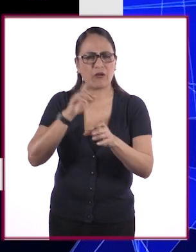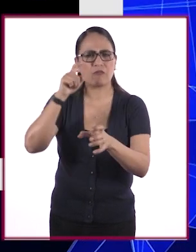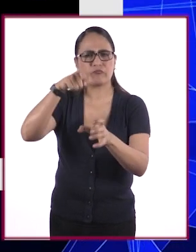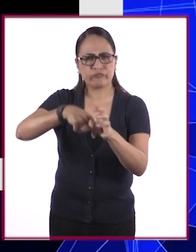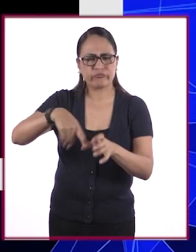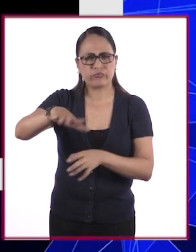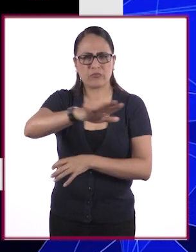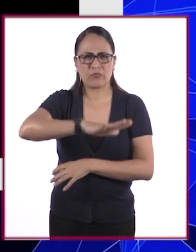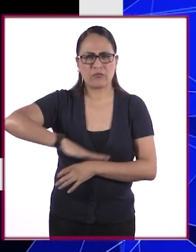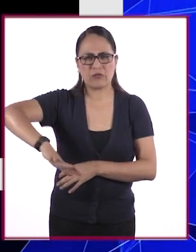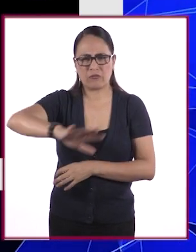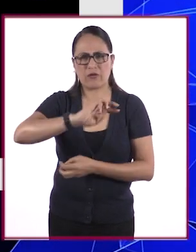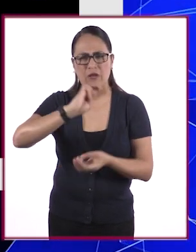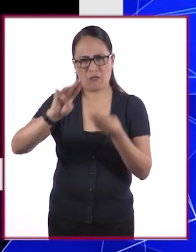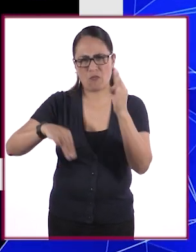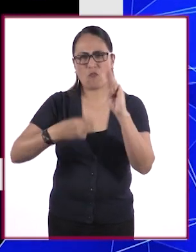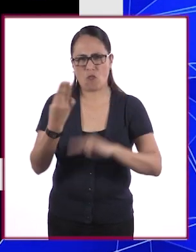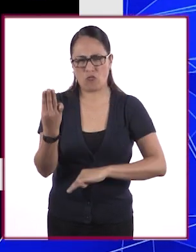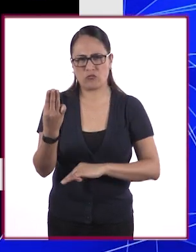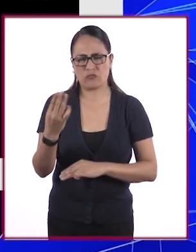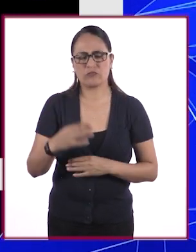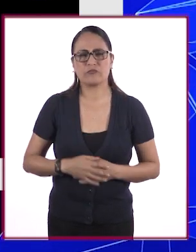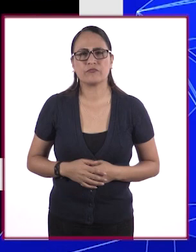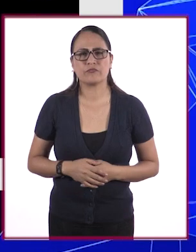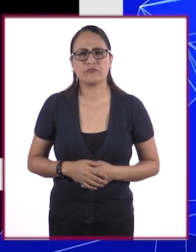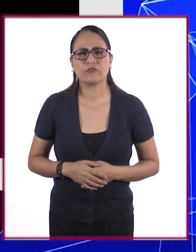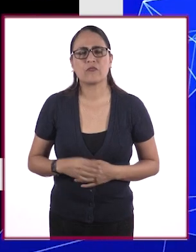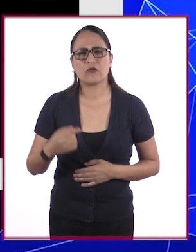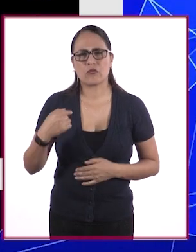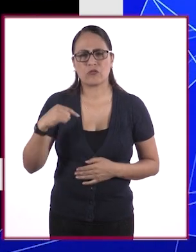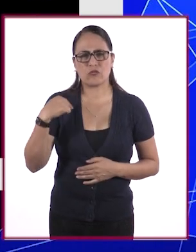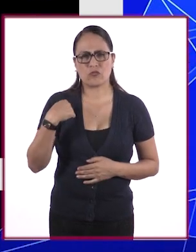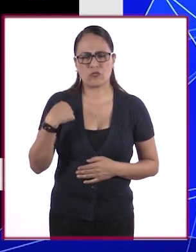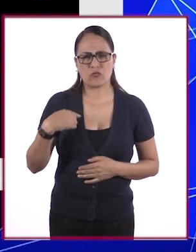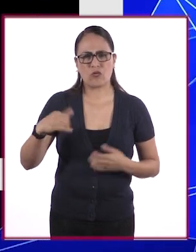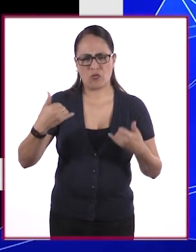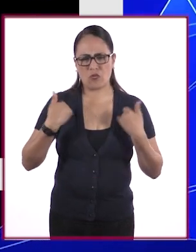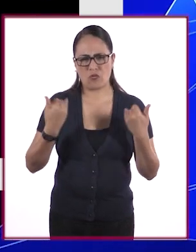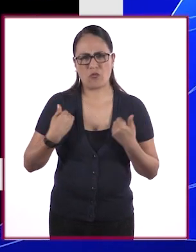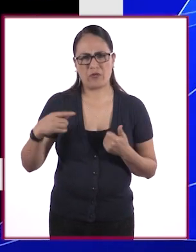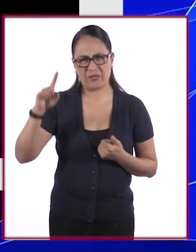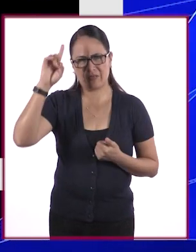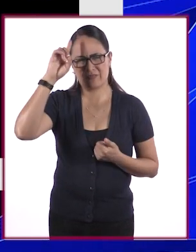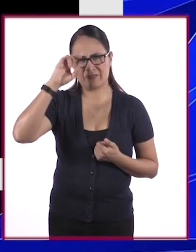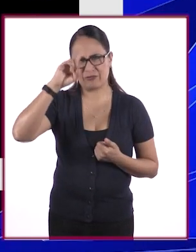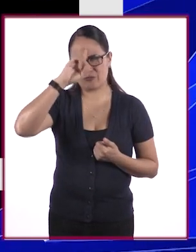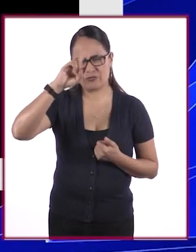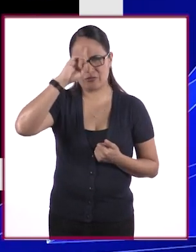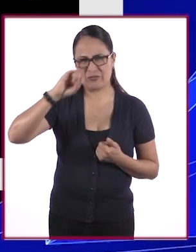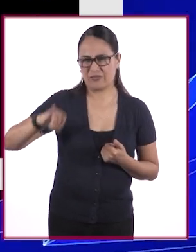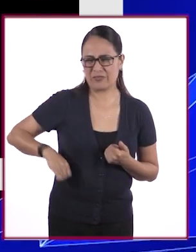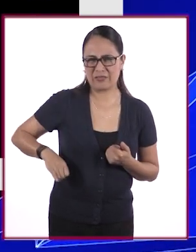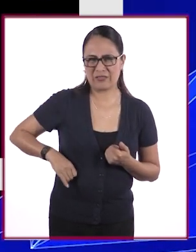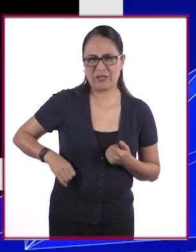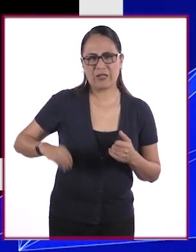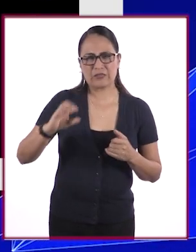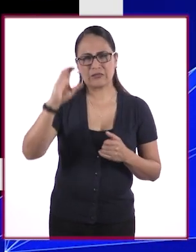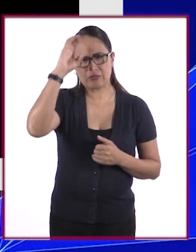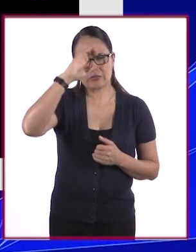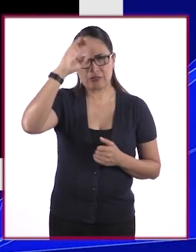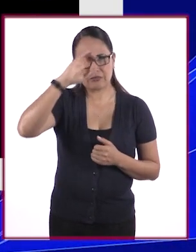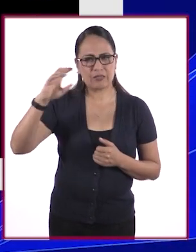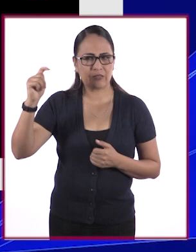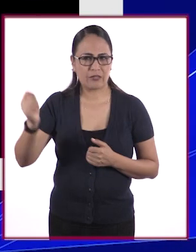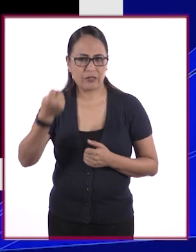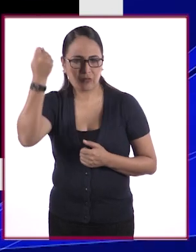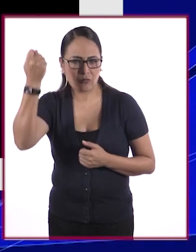explotando actualmente en todo el mundo. La recomendación que le puedo hacer a los jóvenes interesados en ciencia y tecnología es en primer lugar que tengan curiosidad. Yo